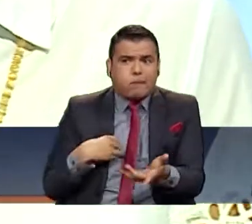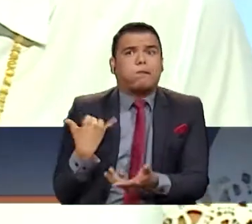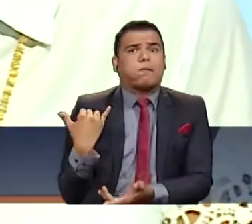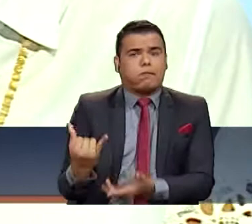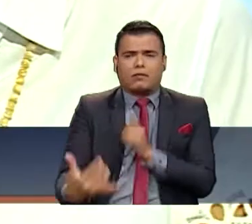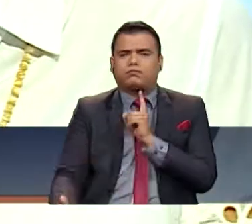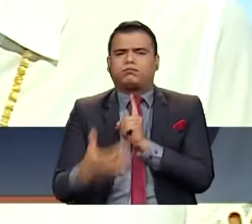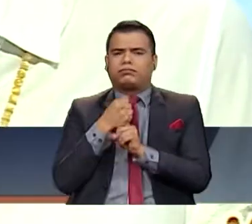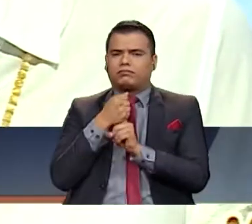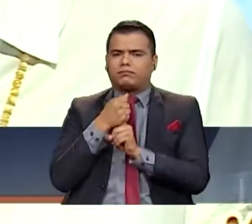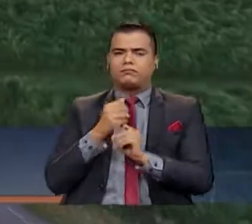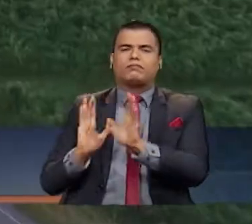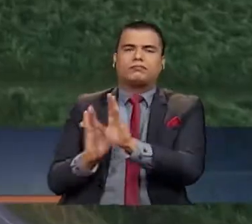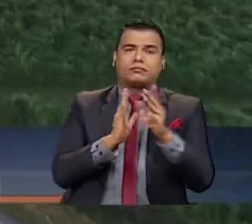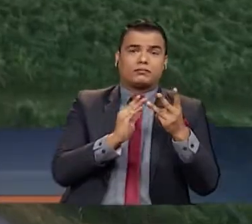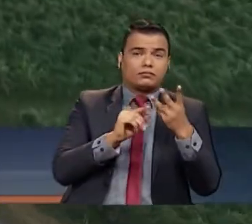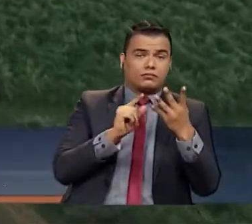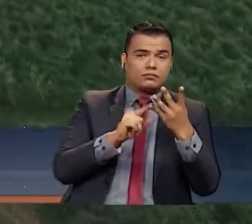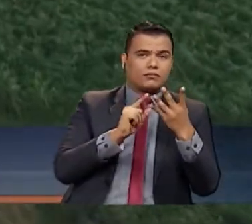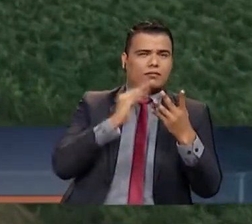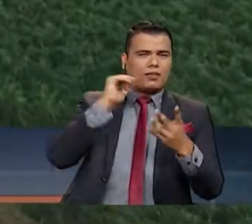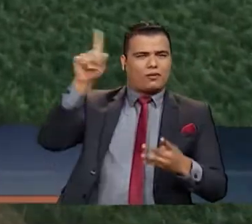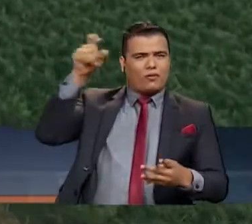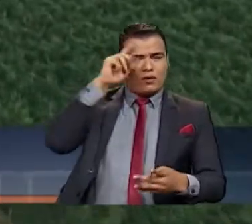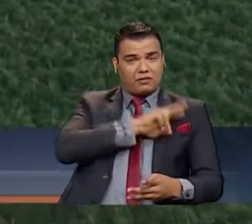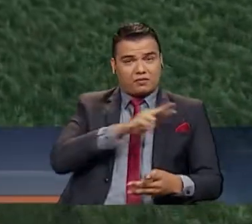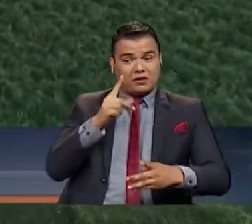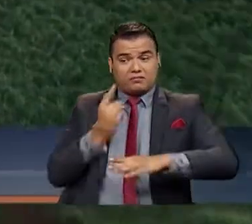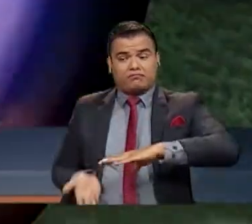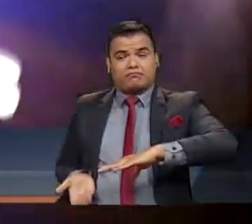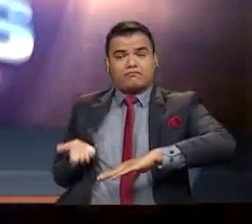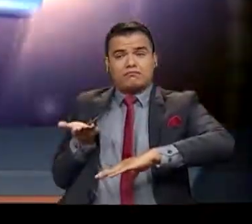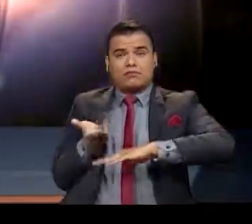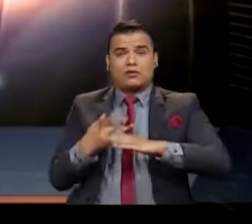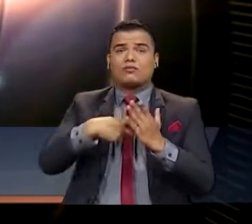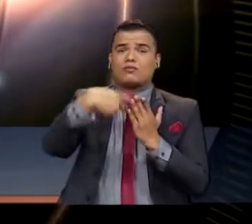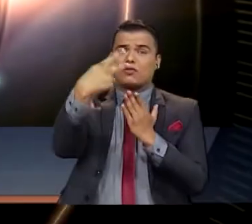Gobernadora del Valle pone en evidencia proyecto de ley centralista.